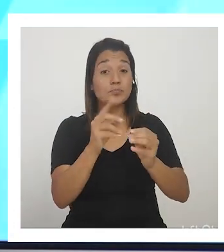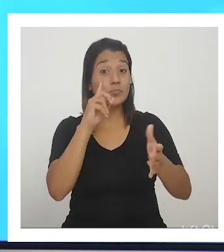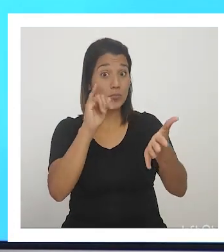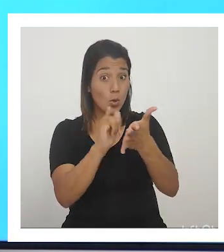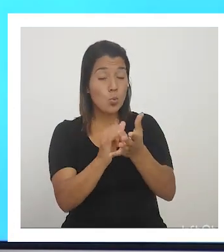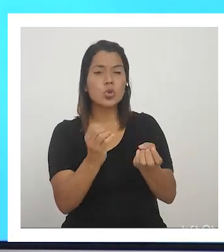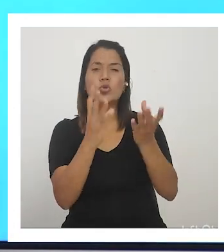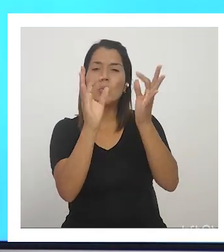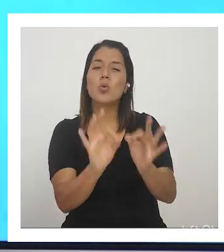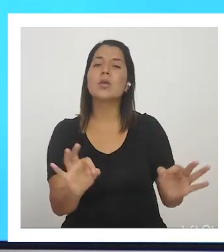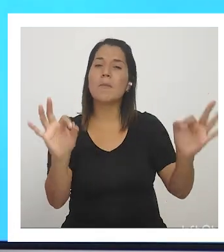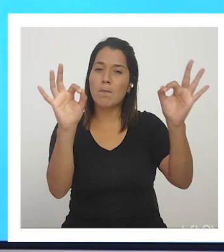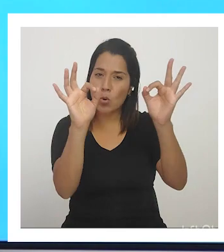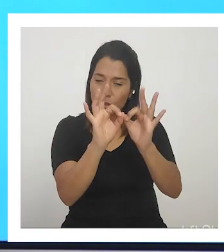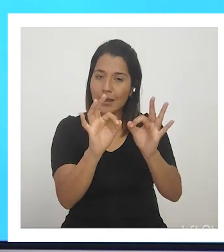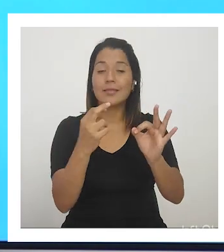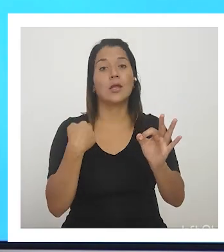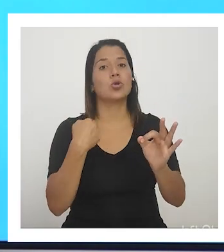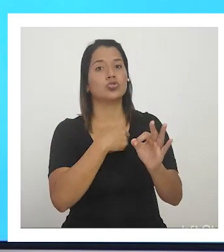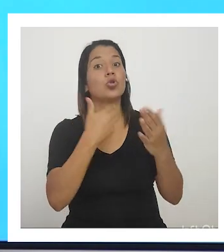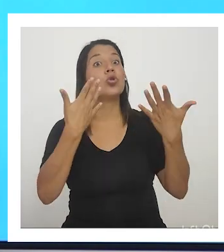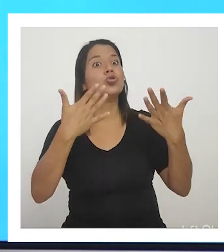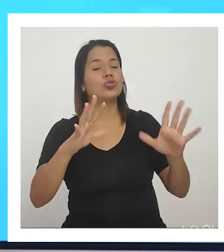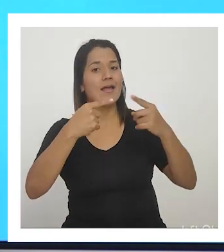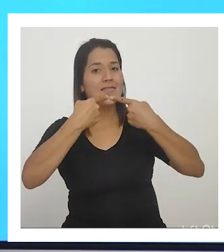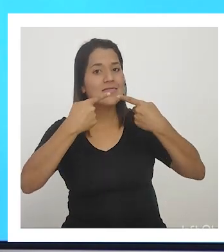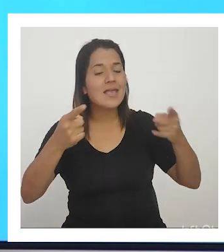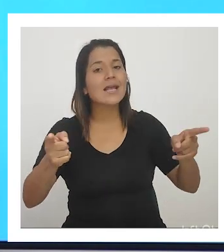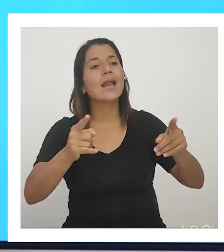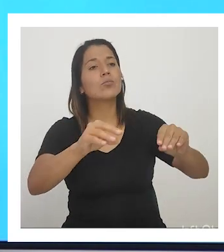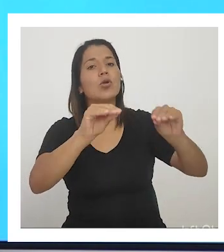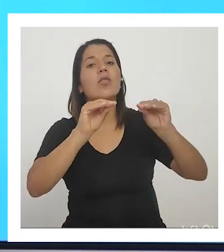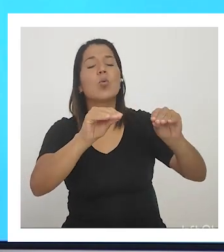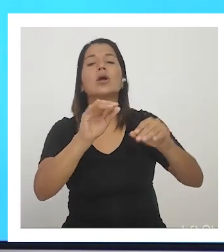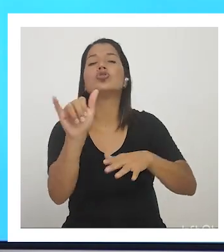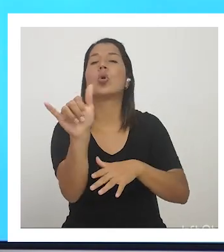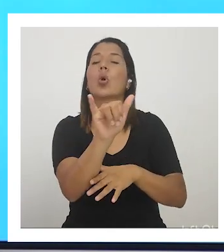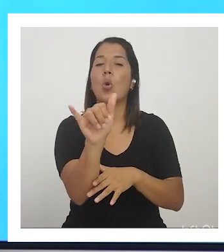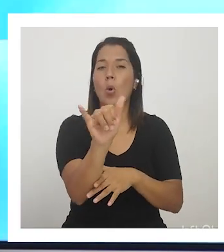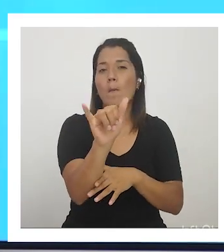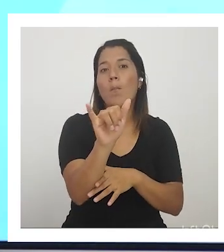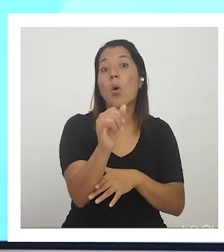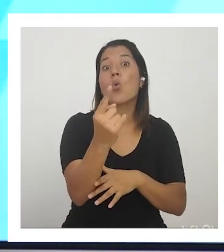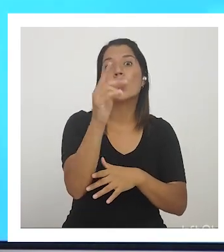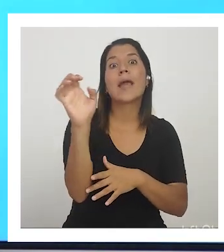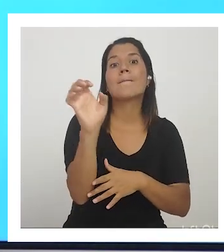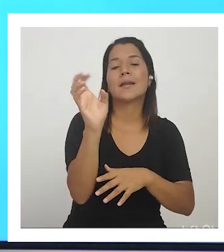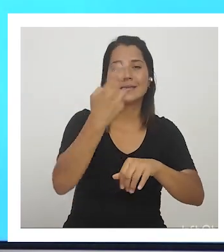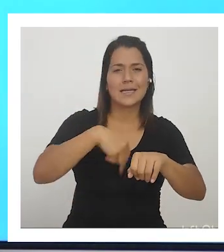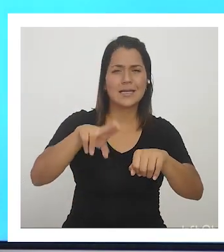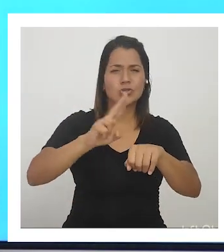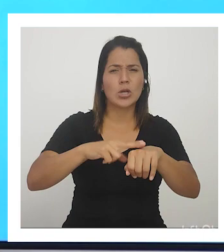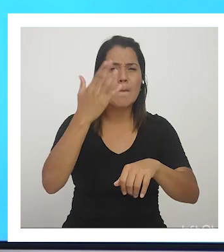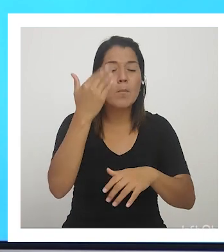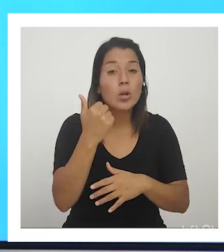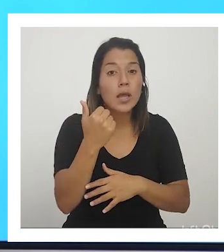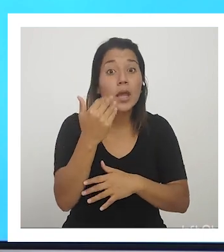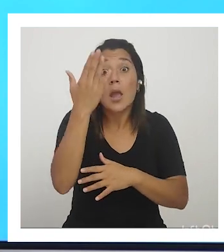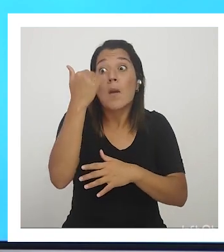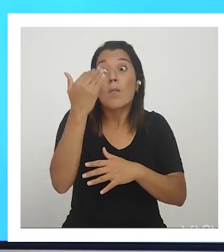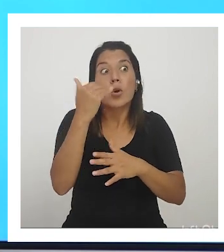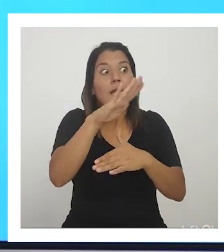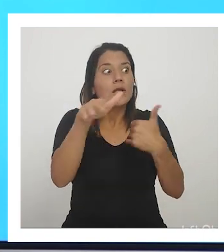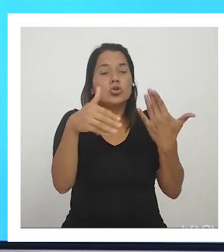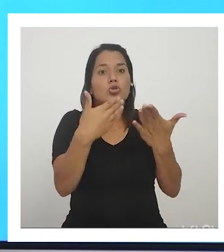importante, y hemos declarado la educación como una emergencia nacional, porque lo que nos está llegando a las universidades, y en